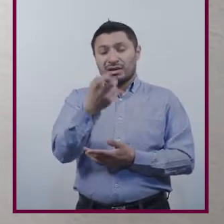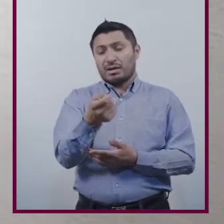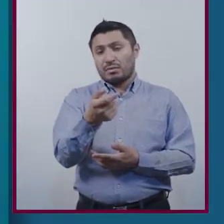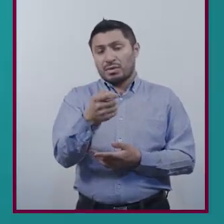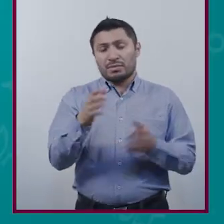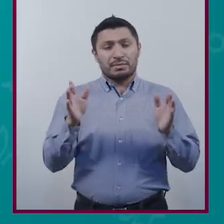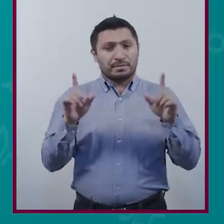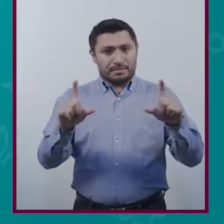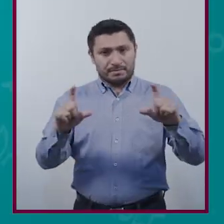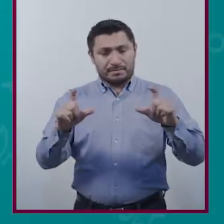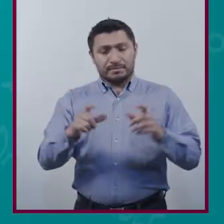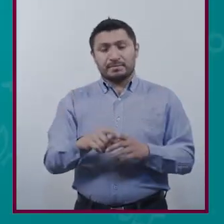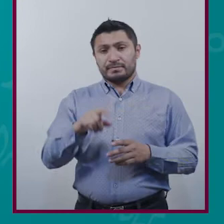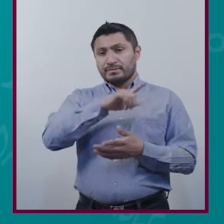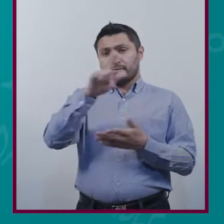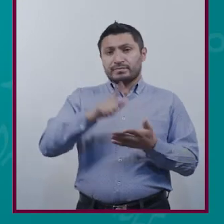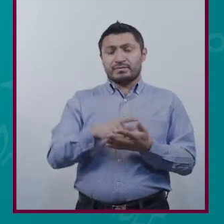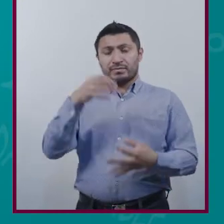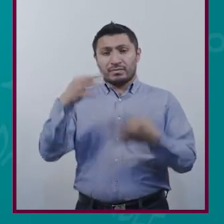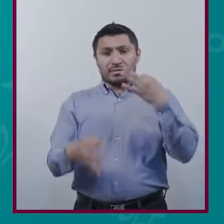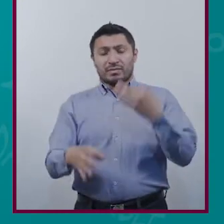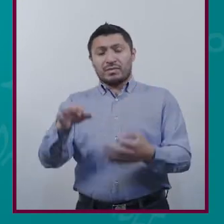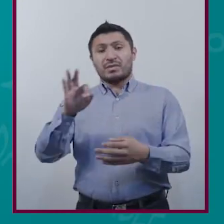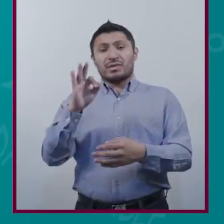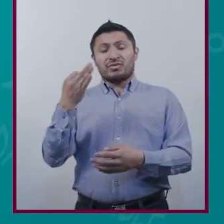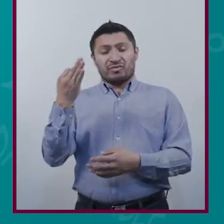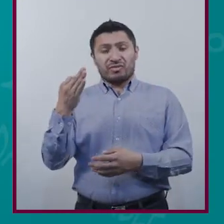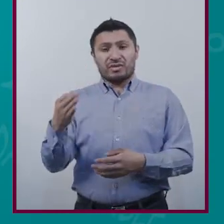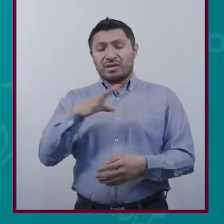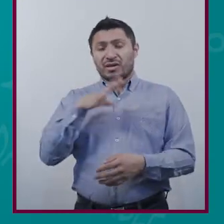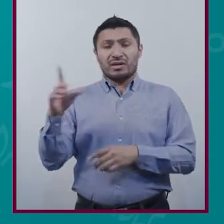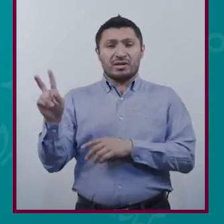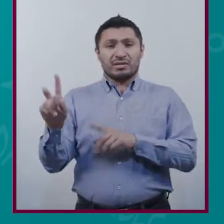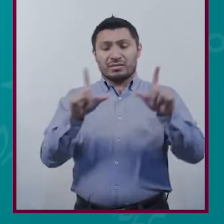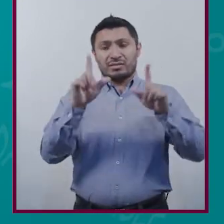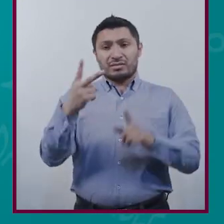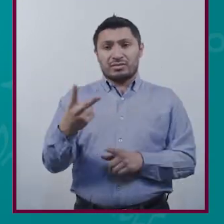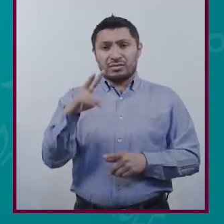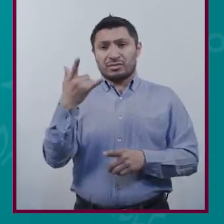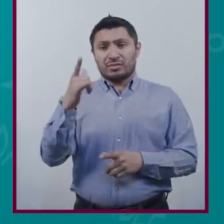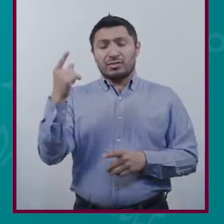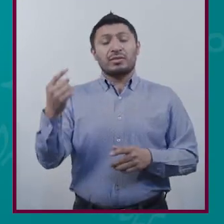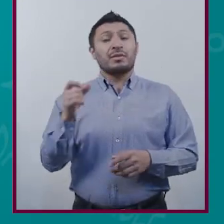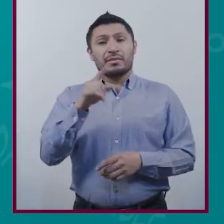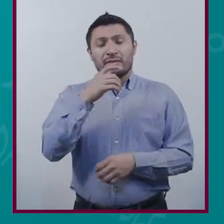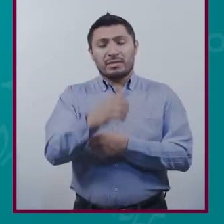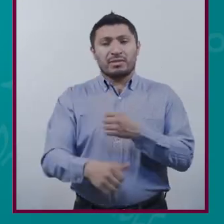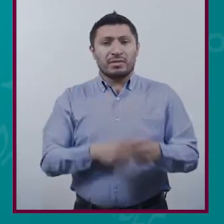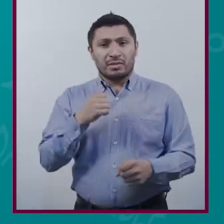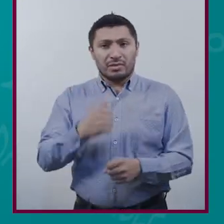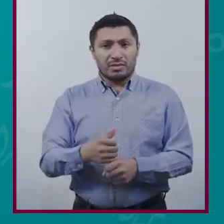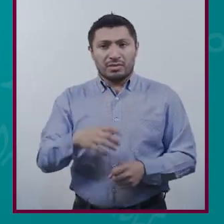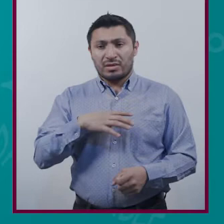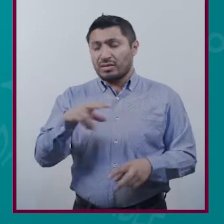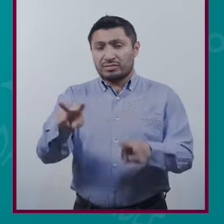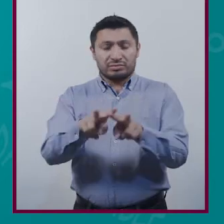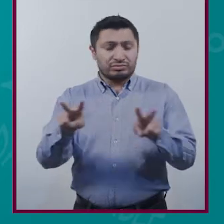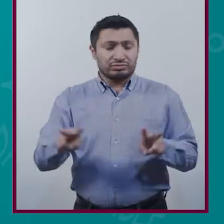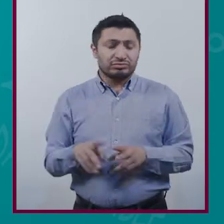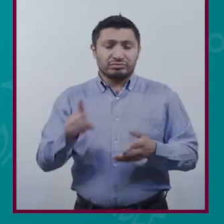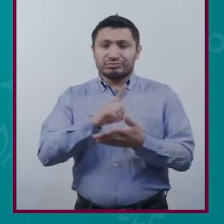de dicha carta. La ley del Ejecutivo Federal, promulgada el 2 de julio del presente año, vulnera los derechos divinos de la